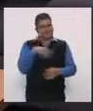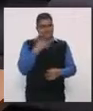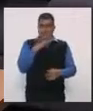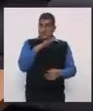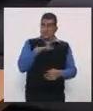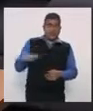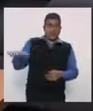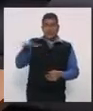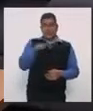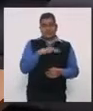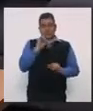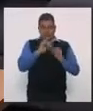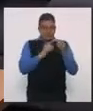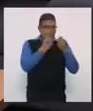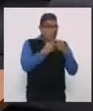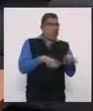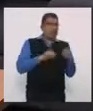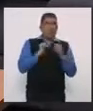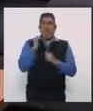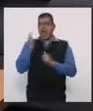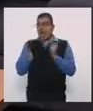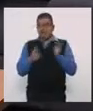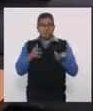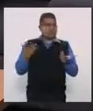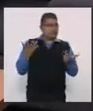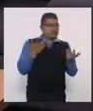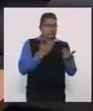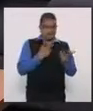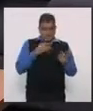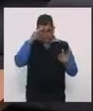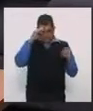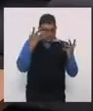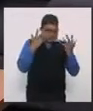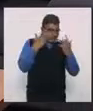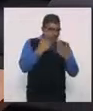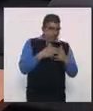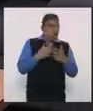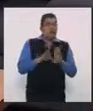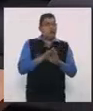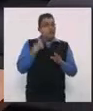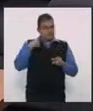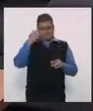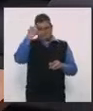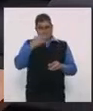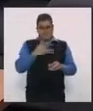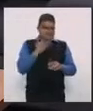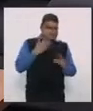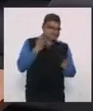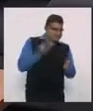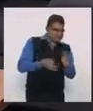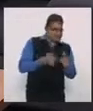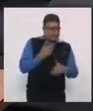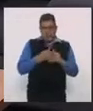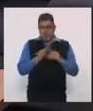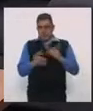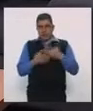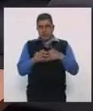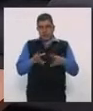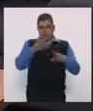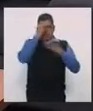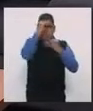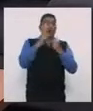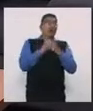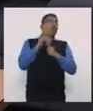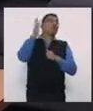todos vamos acumulando pérdidas, pero si hemos sabido trabajarlas, reconocerlas, asimilarlas, nos van preparando para las